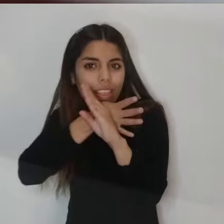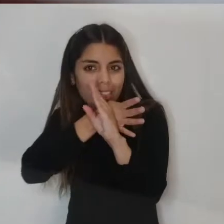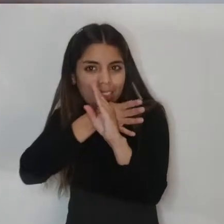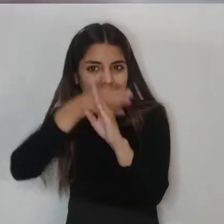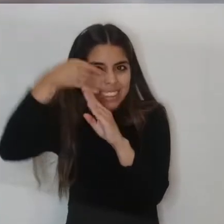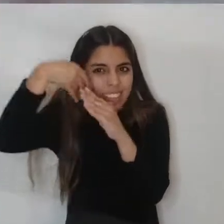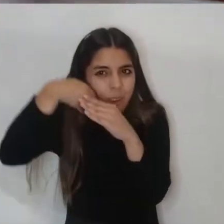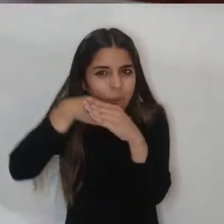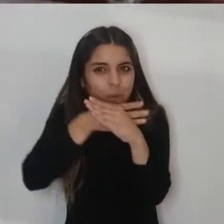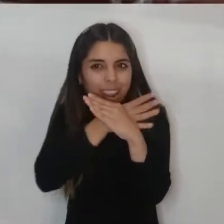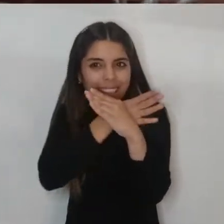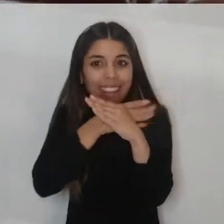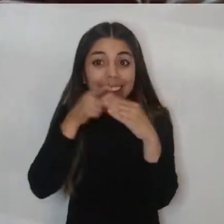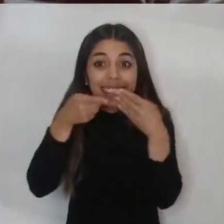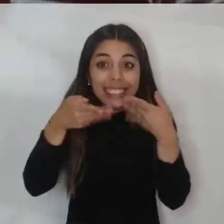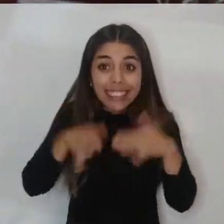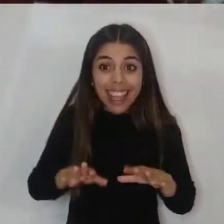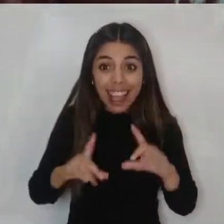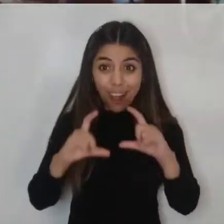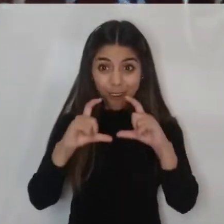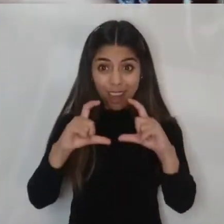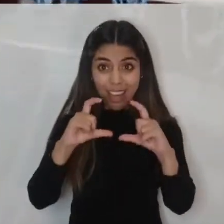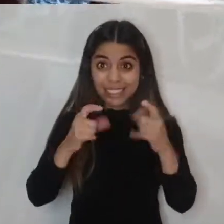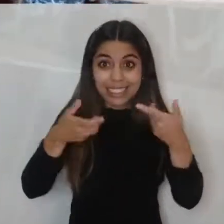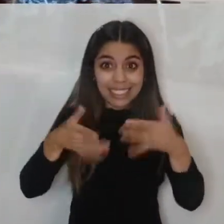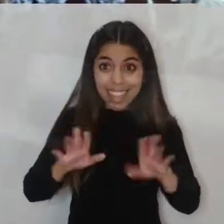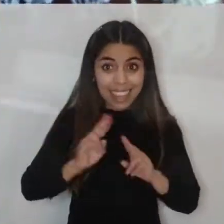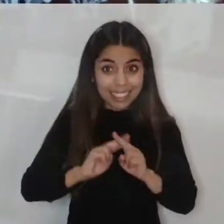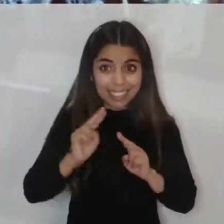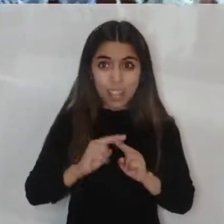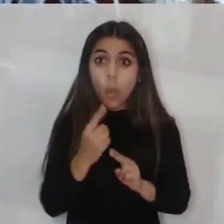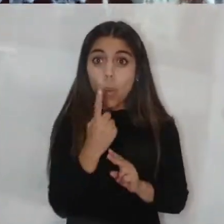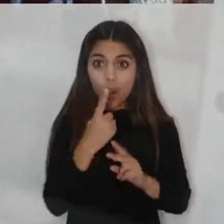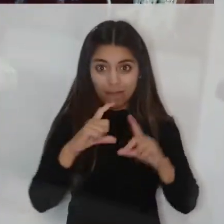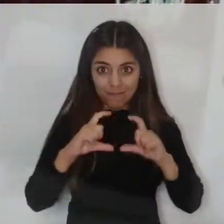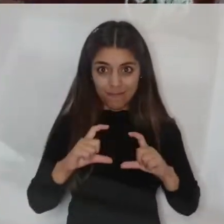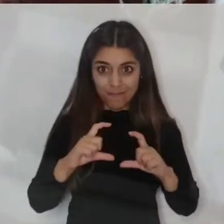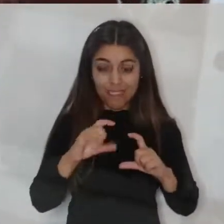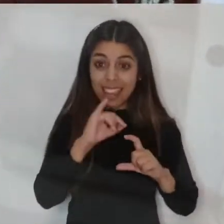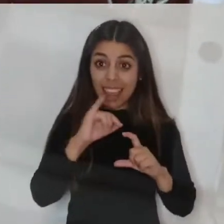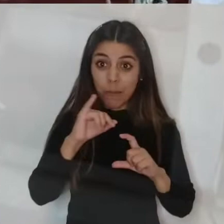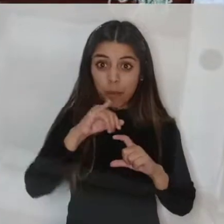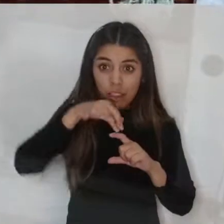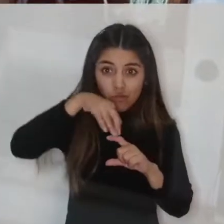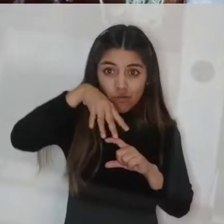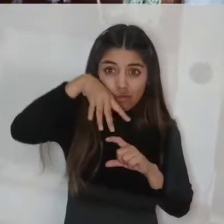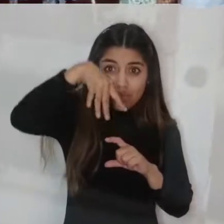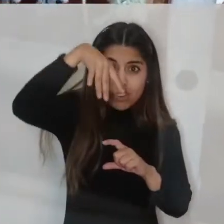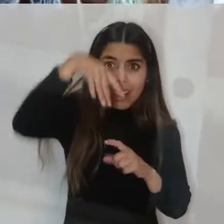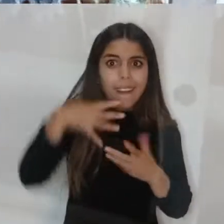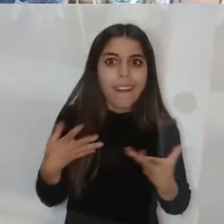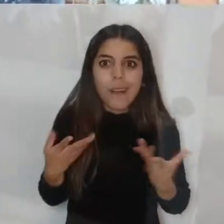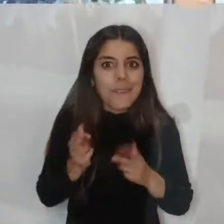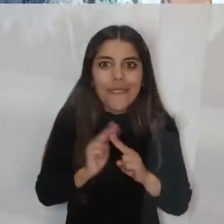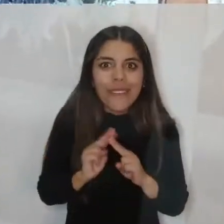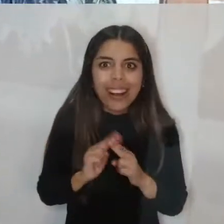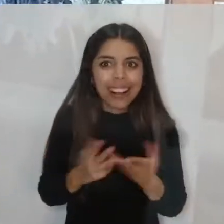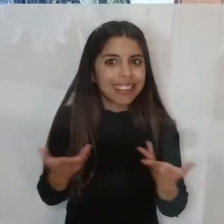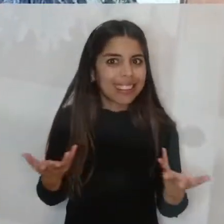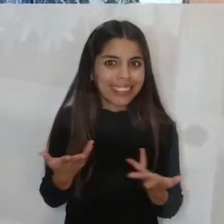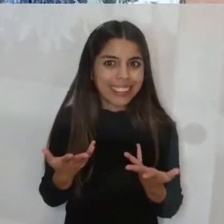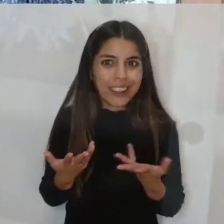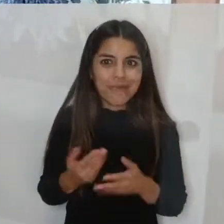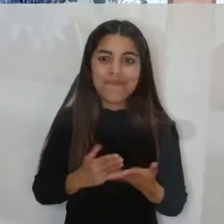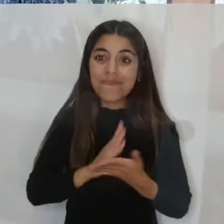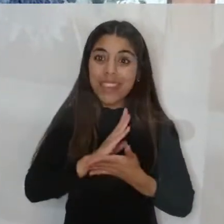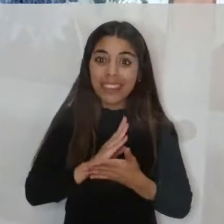lana. ¿Eh? Ahí ya tengo una parte de mi ufanda calada. Y ahora yo, ¿cómo voy a sacar? Como aquí es calado, ¿cómo voy